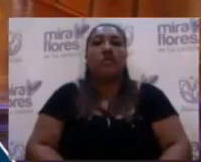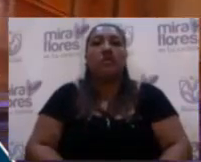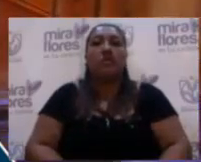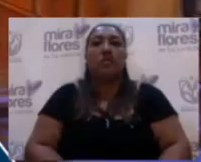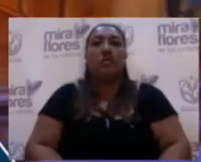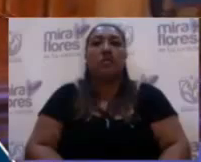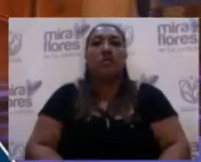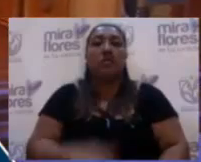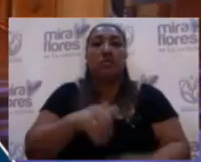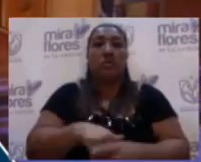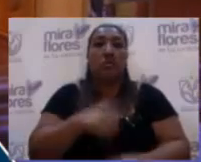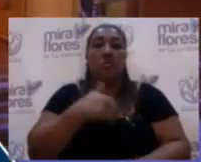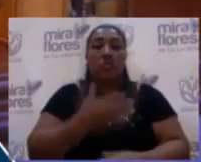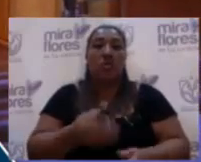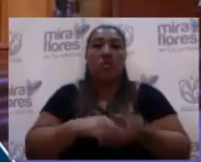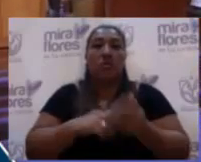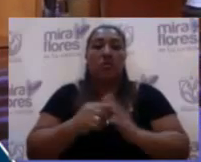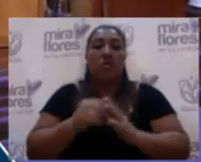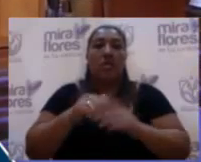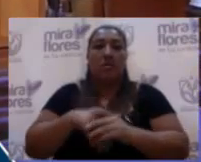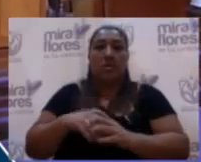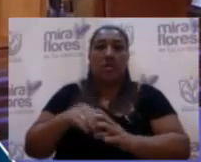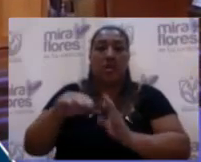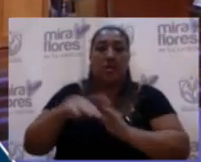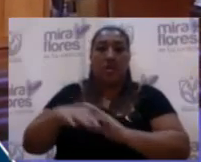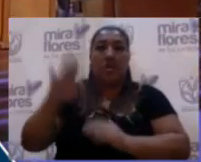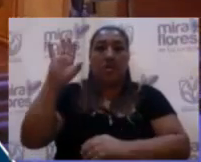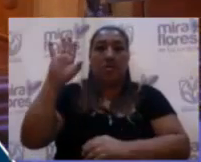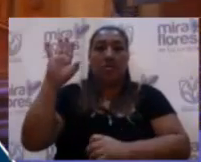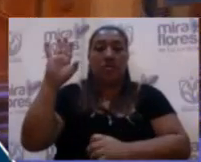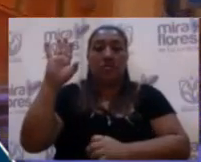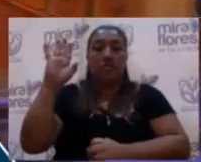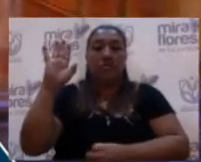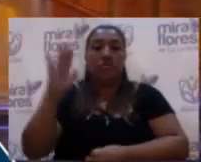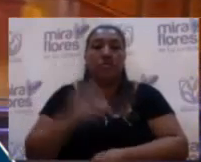su voto. Aquellos miembros del Consejo que estén a favor, se hace expresar la señal de conformidad.